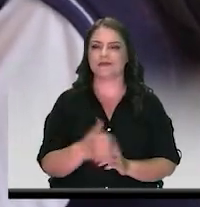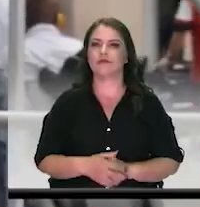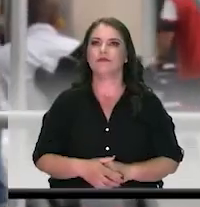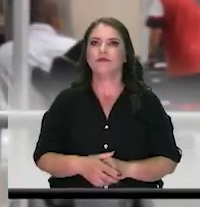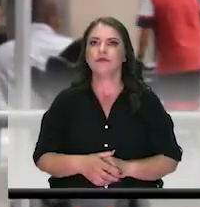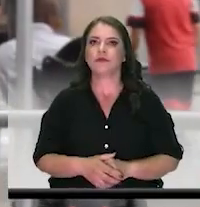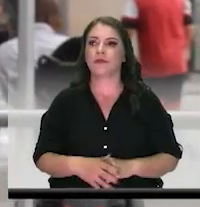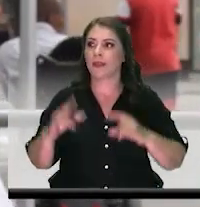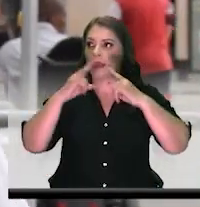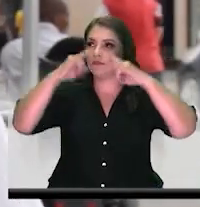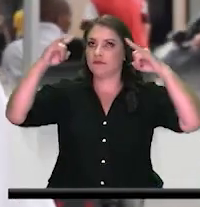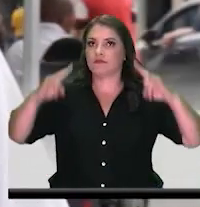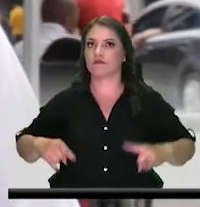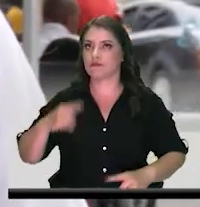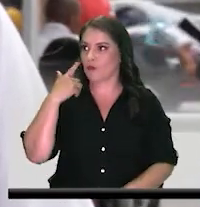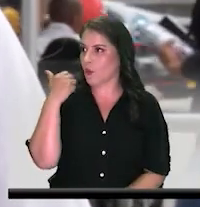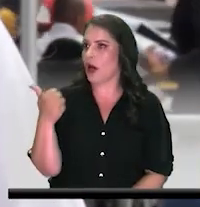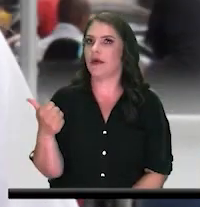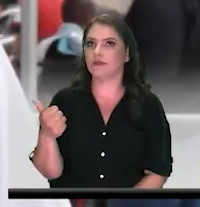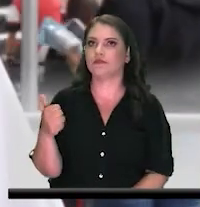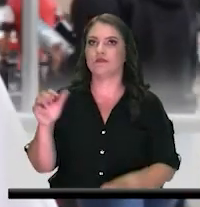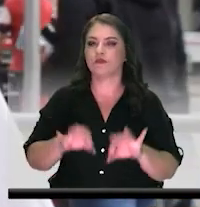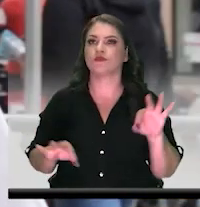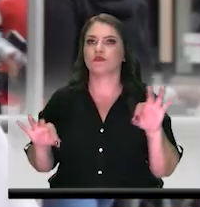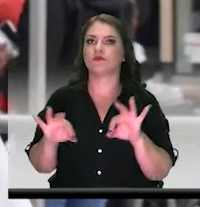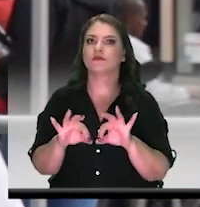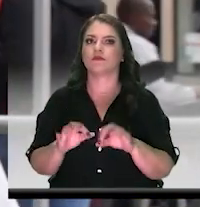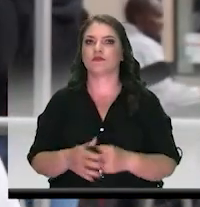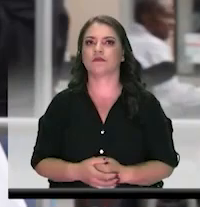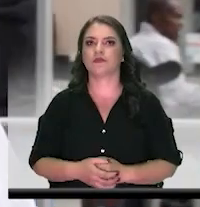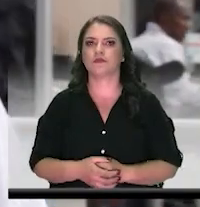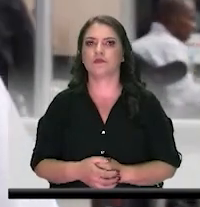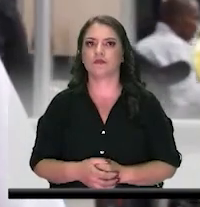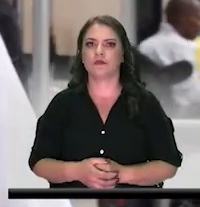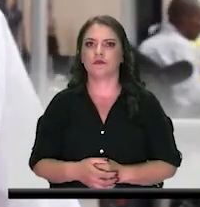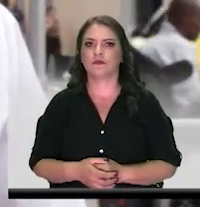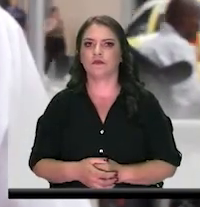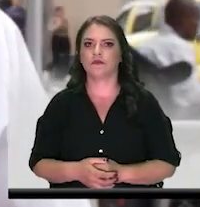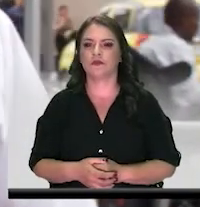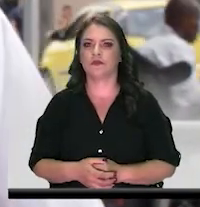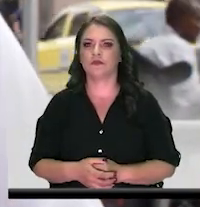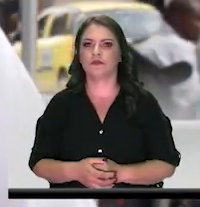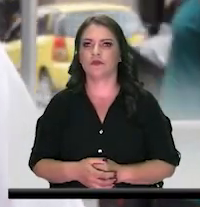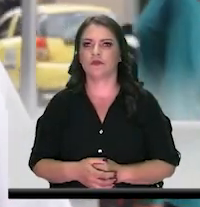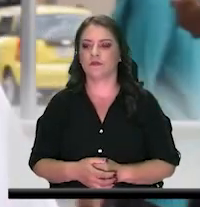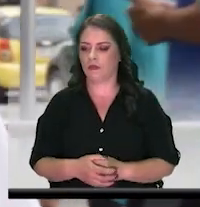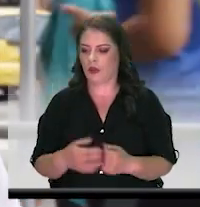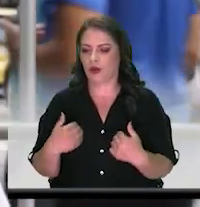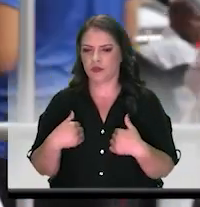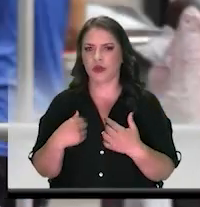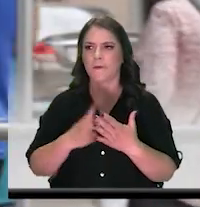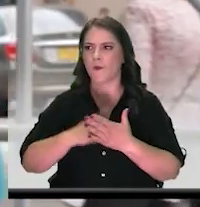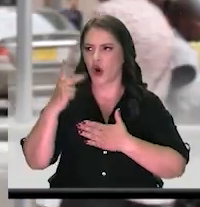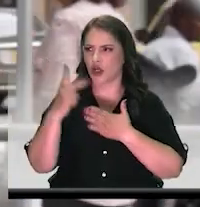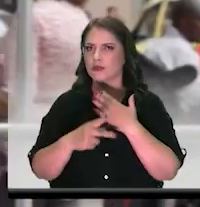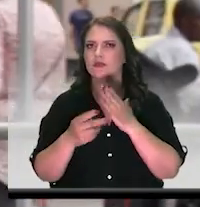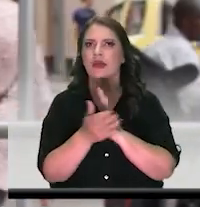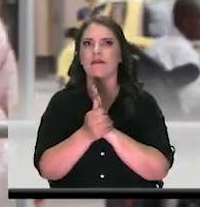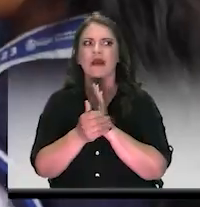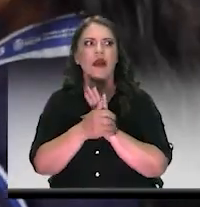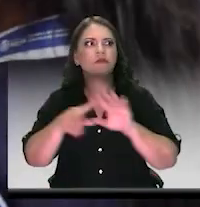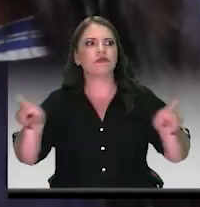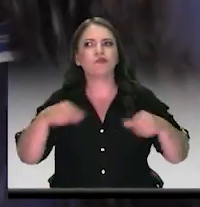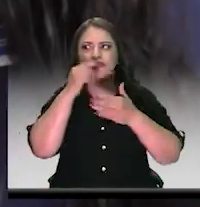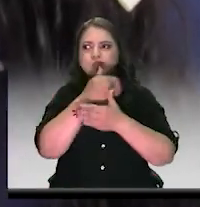muy buena y muy importante y que tenía muchos proyectos y muchas habilidades que los niños podían